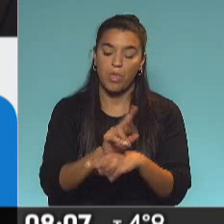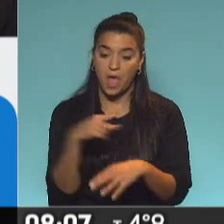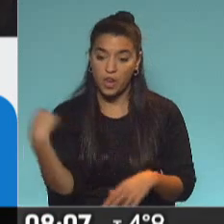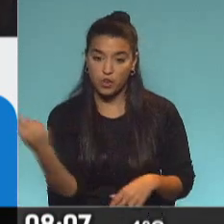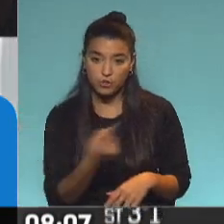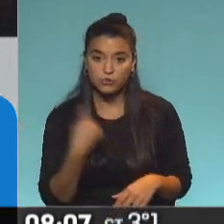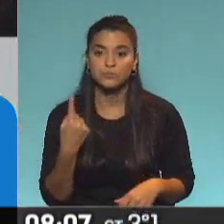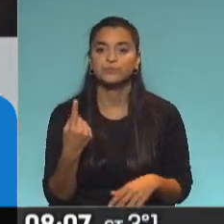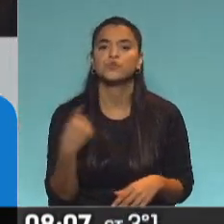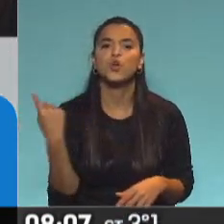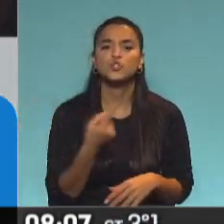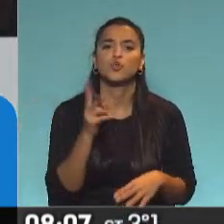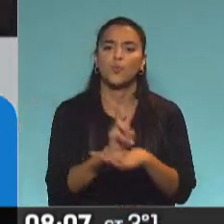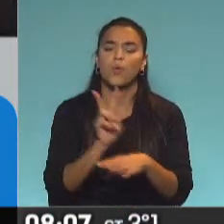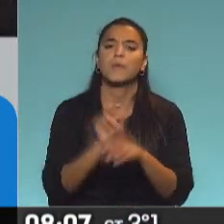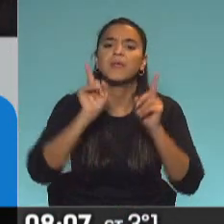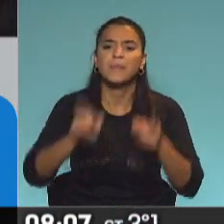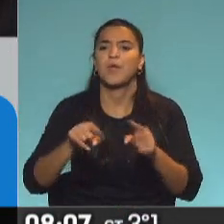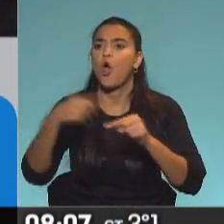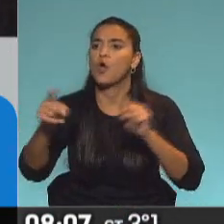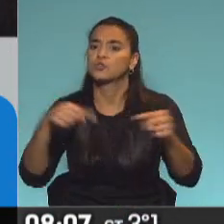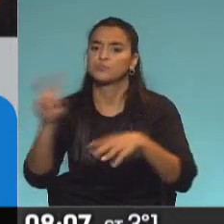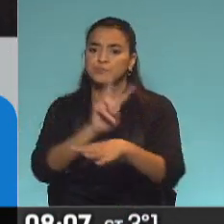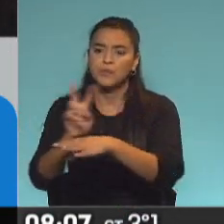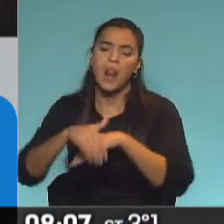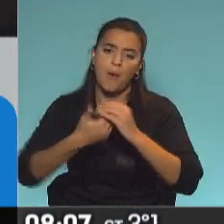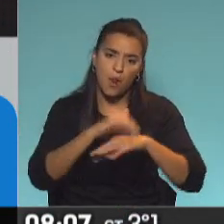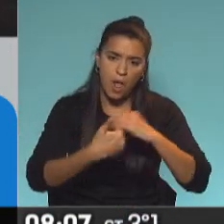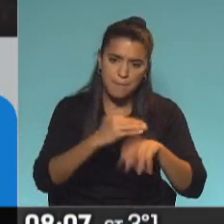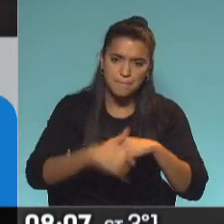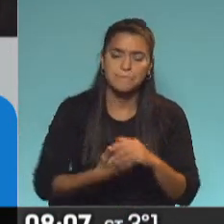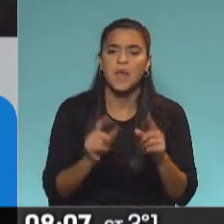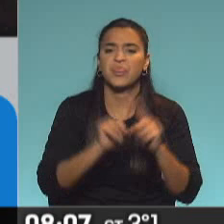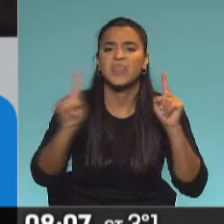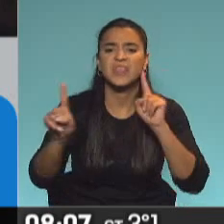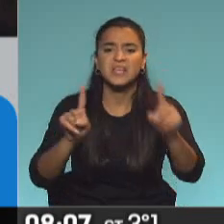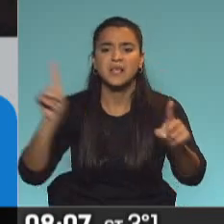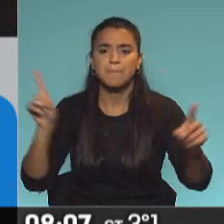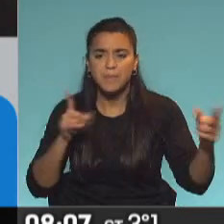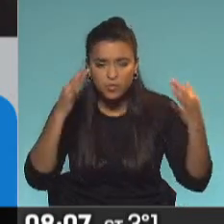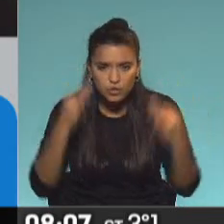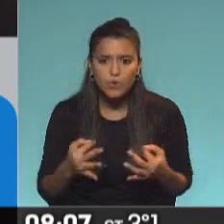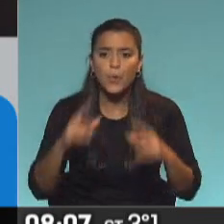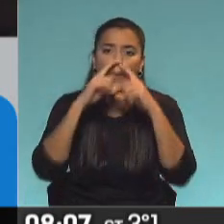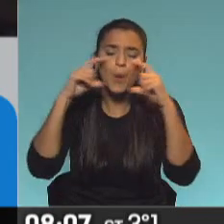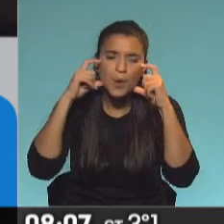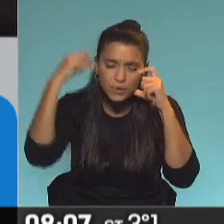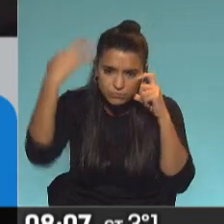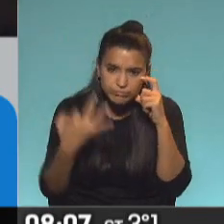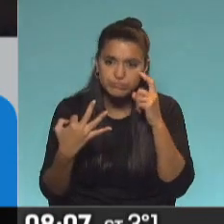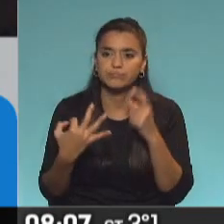a nosotros para cuidar a los demás, a lavarnos las manos, a tener distanciamiento social, a usar